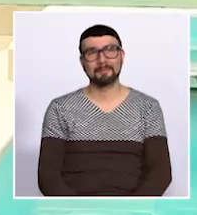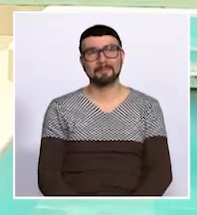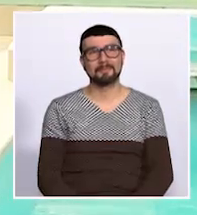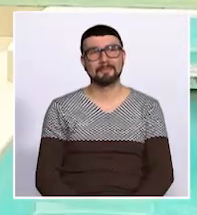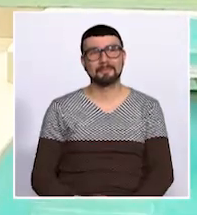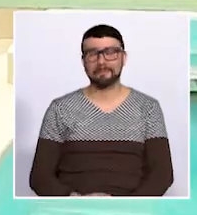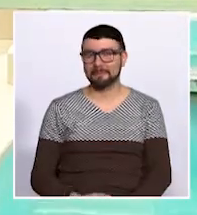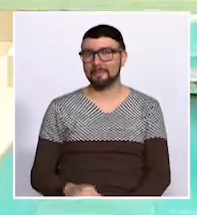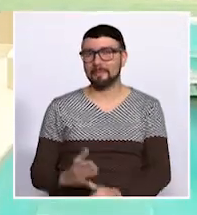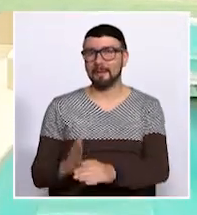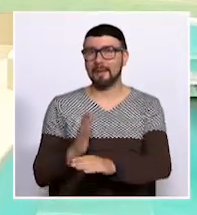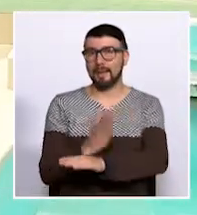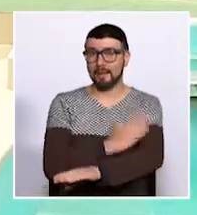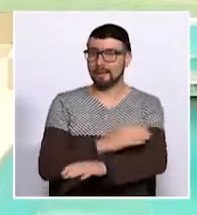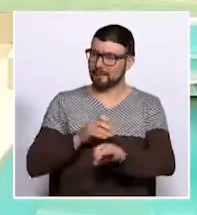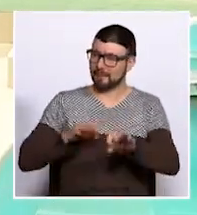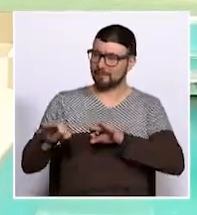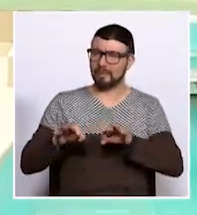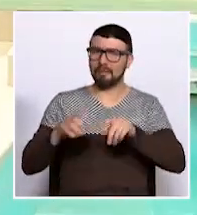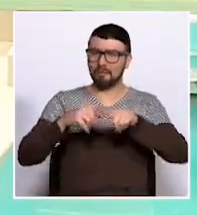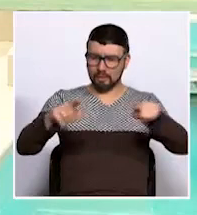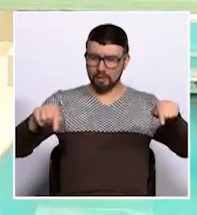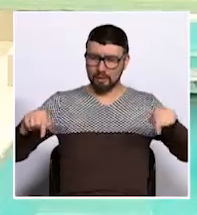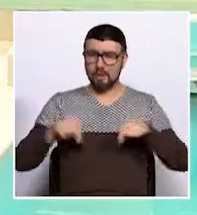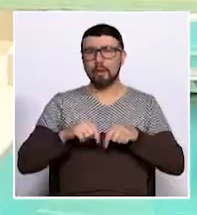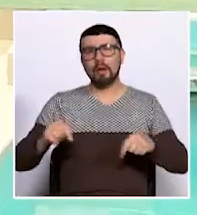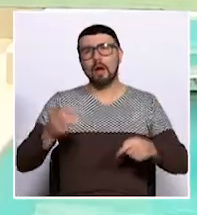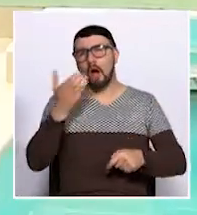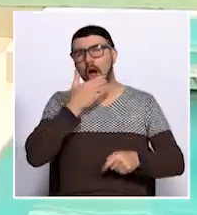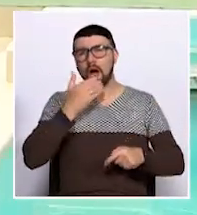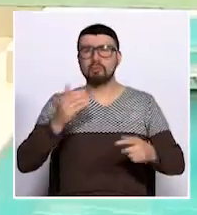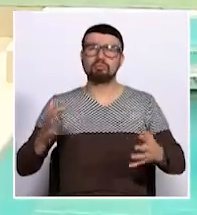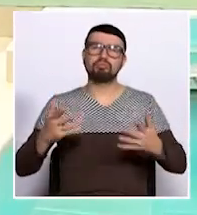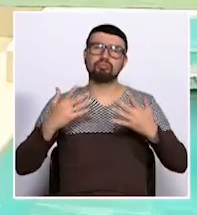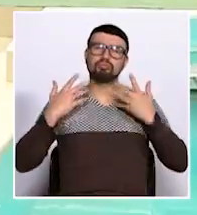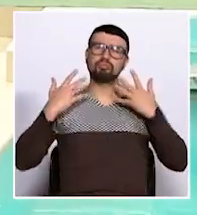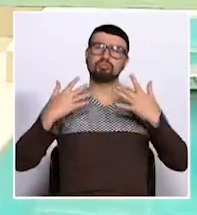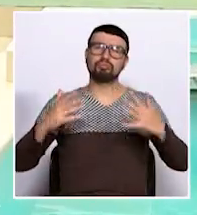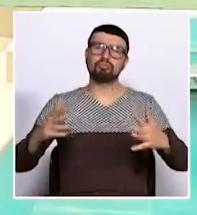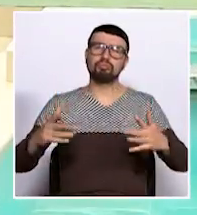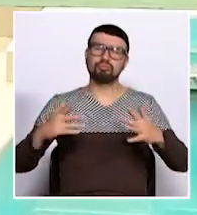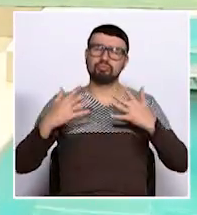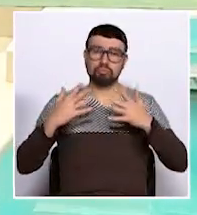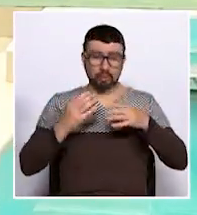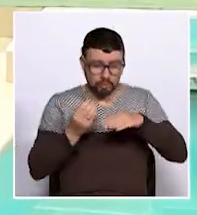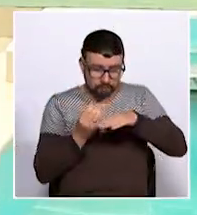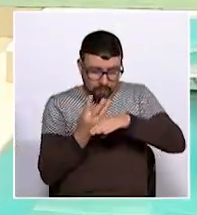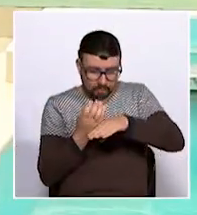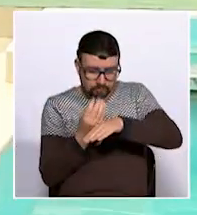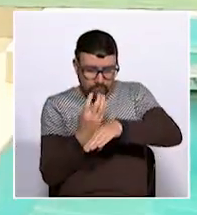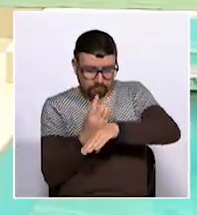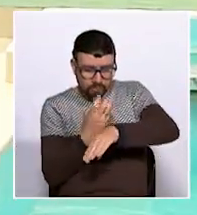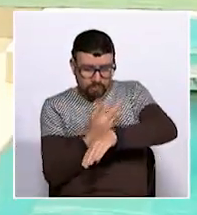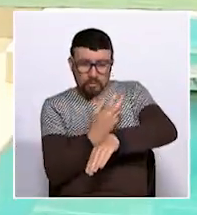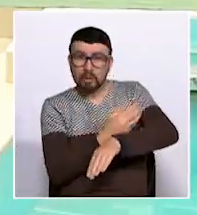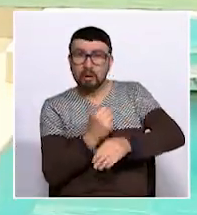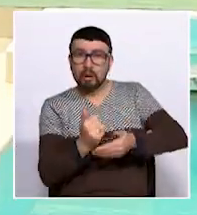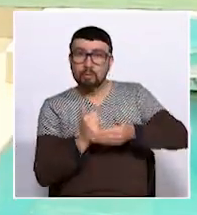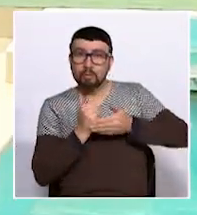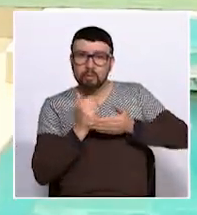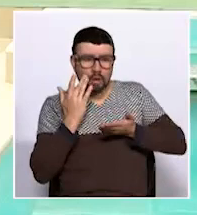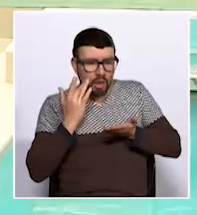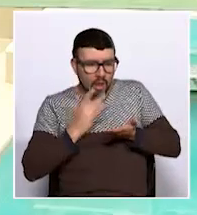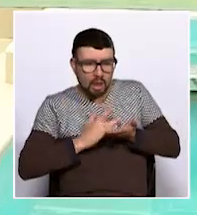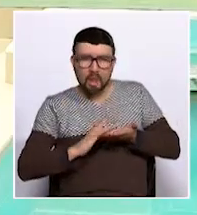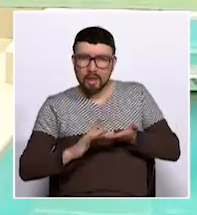Ahorita que les estaba hablando del turco y cómo se abre toda la parte de los poros y que nos ayuda a desintoxicar y toda la parte de quelación y